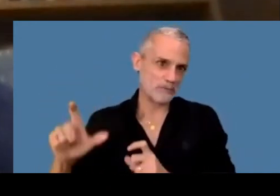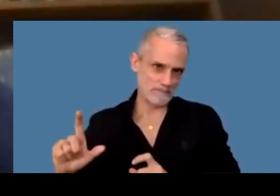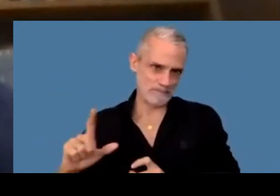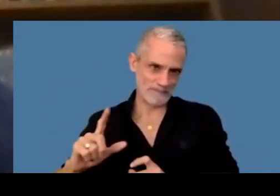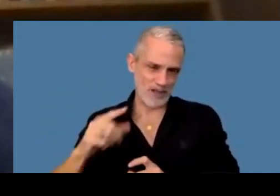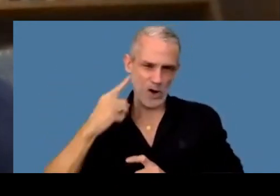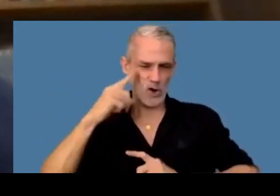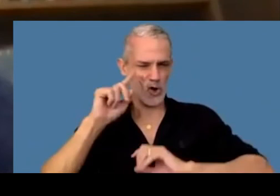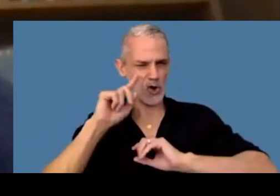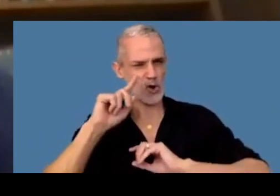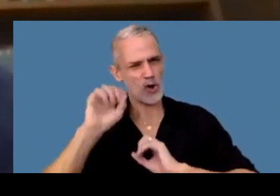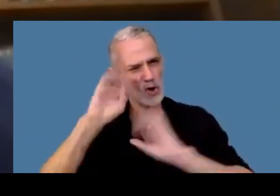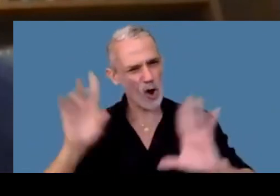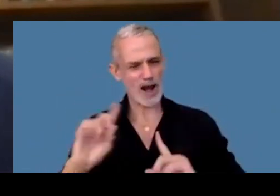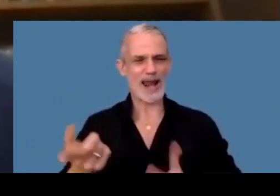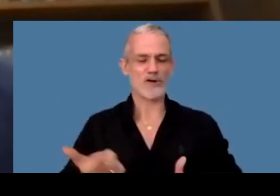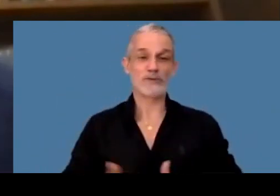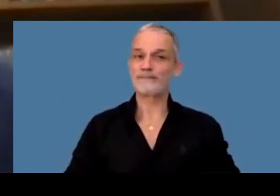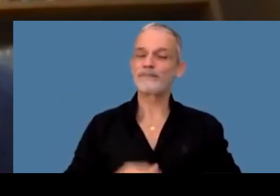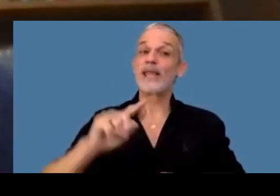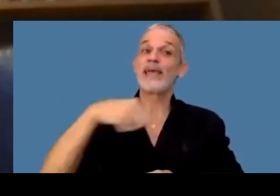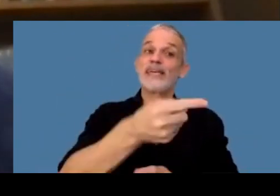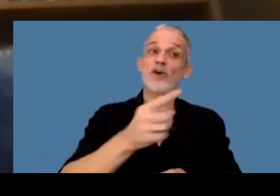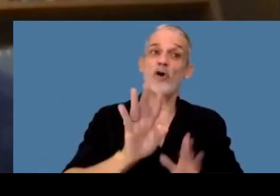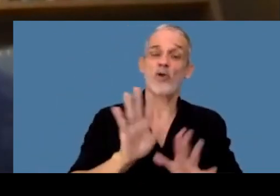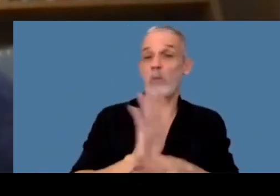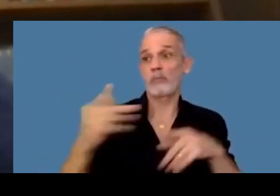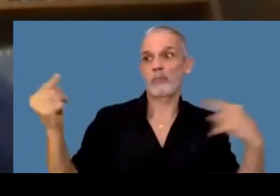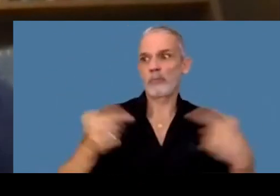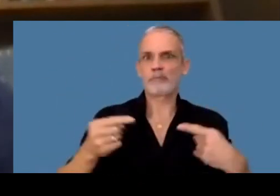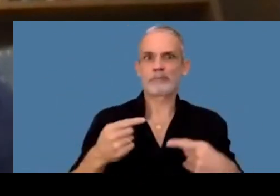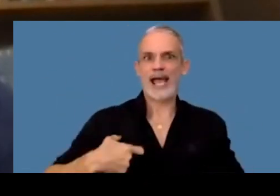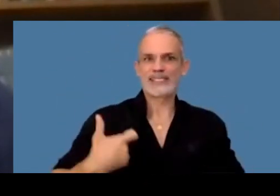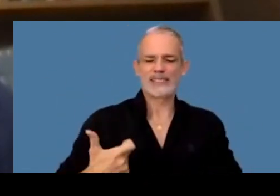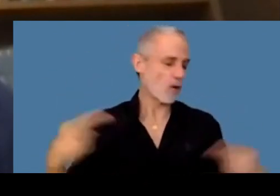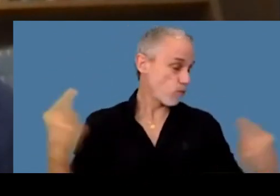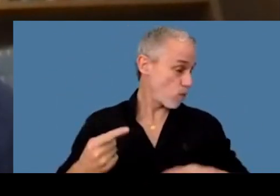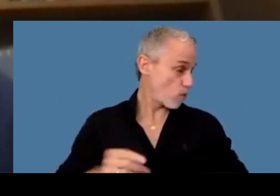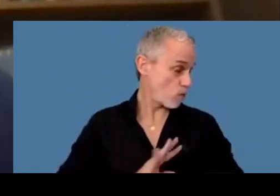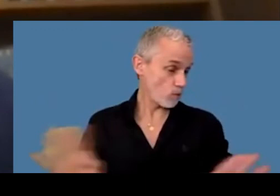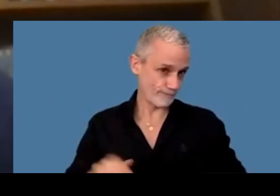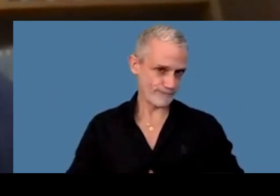claro. Y otros son enemigos decididos de las organizaciones sindicales.